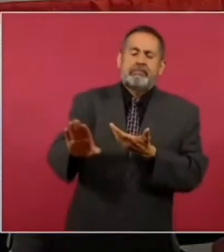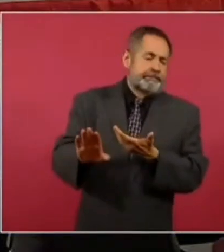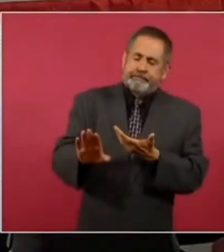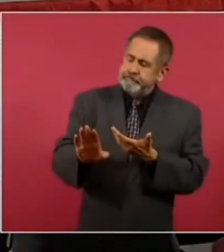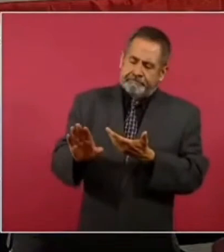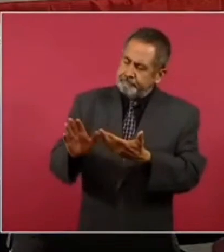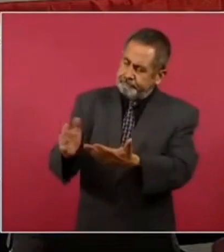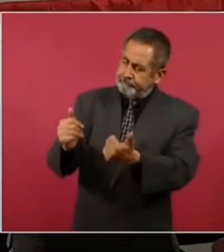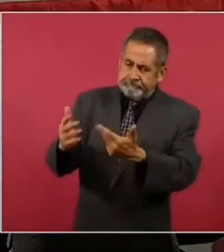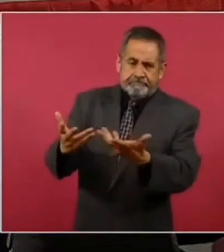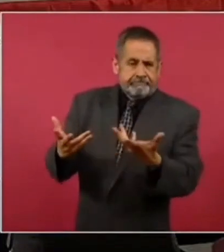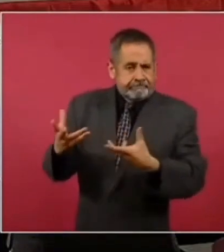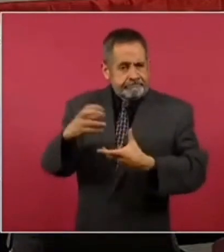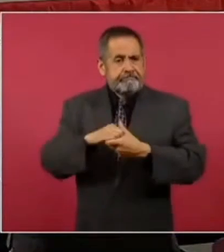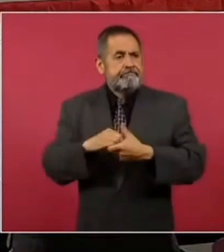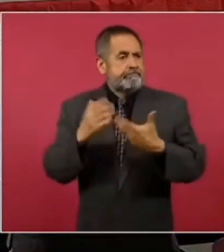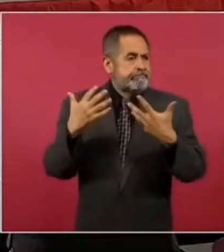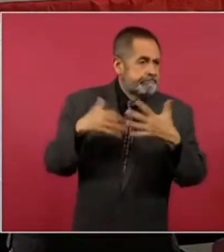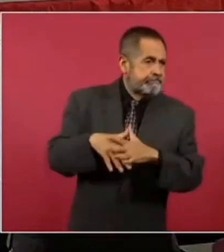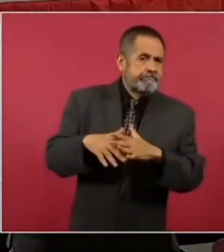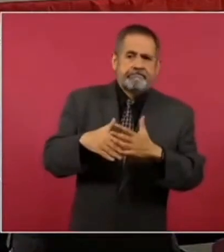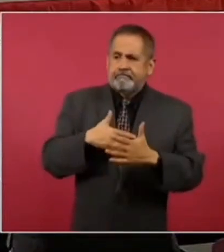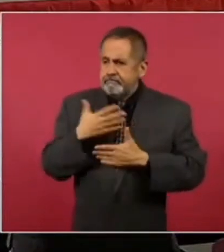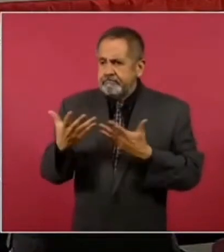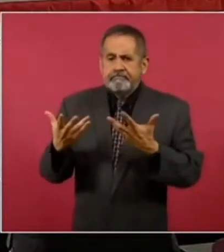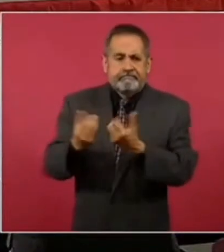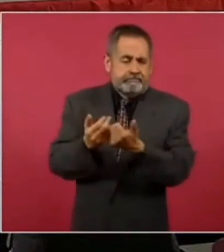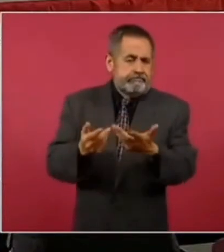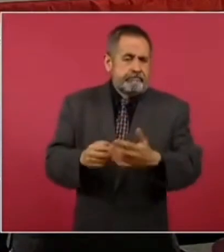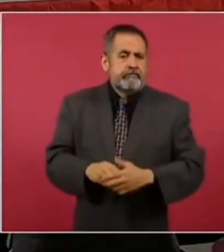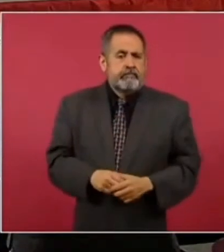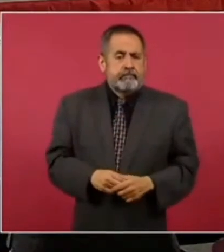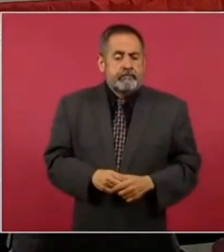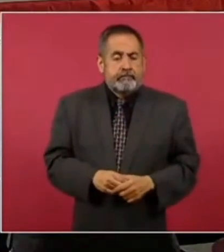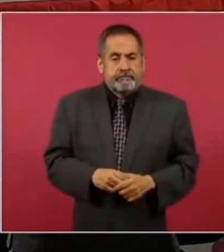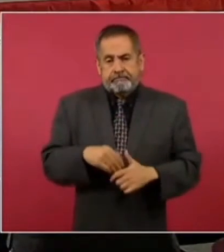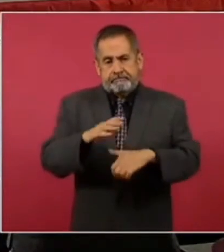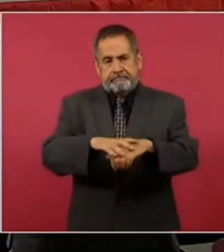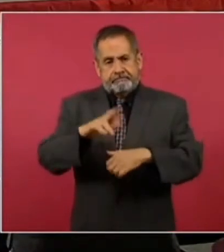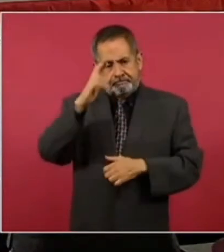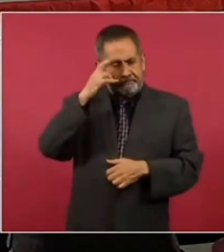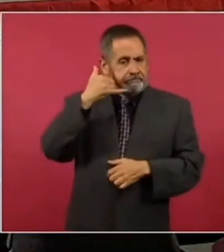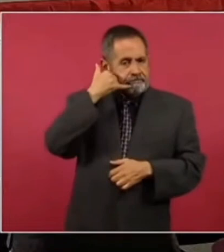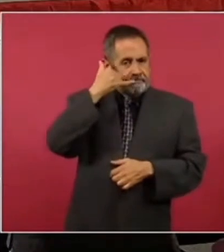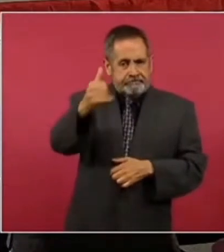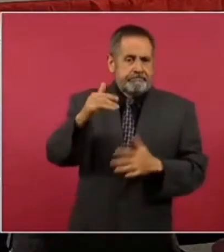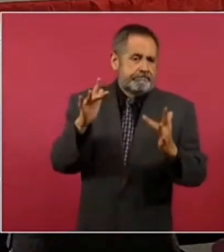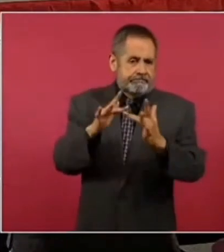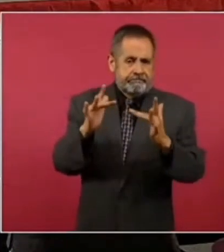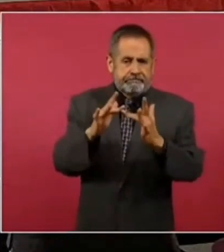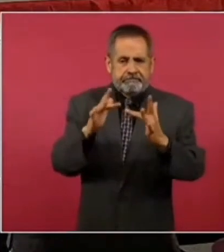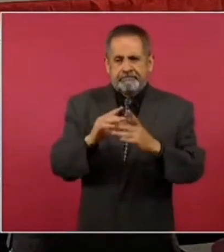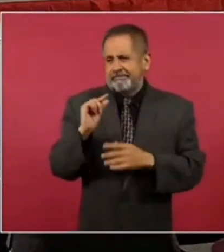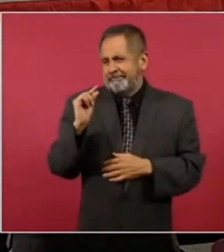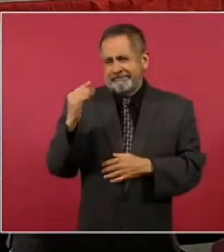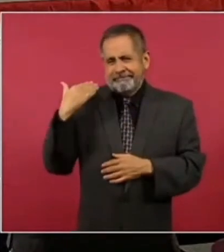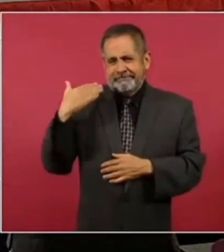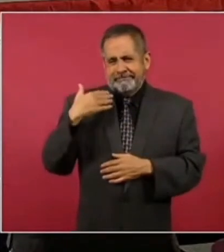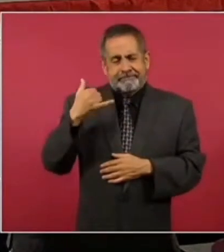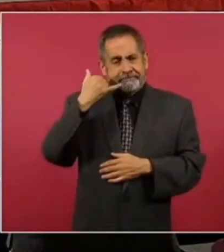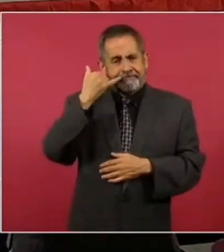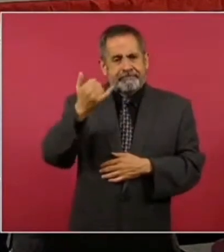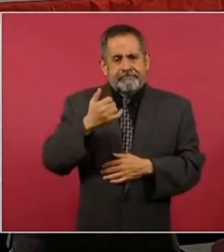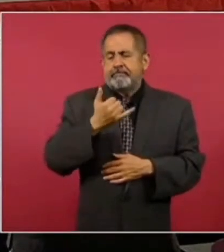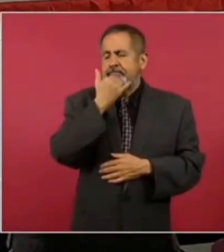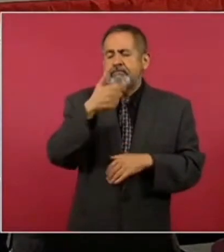comunitario, familiar y del Estado. La siguiente y última es un recordatorio de la línea de la vida. Hace unas pocas semanas dije